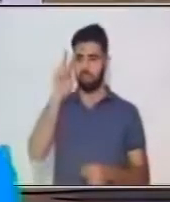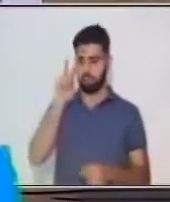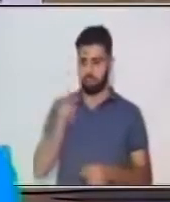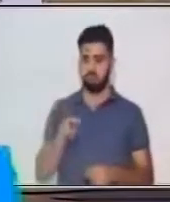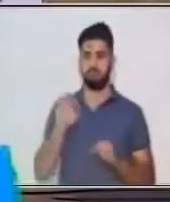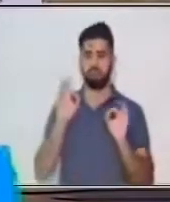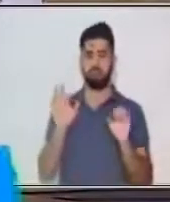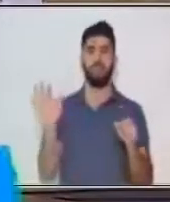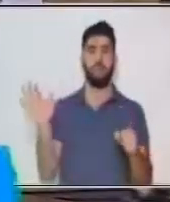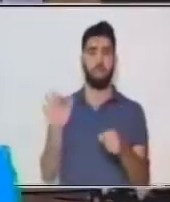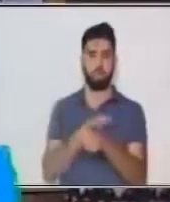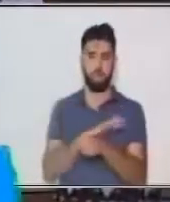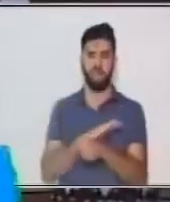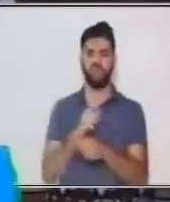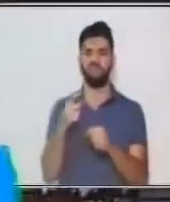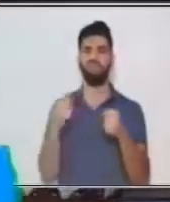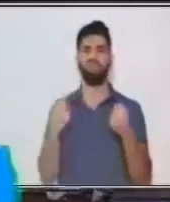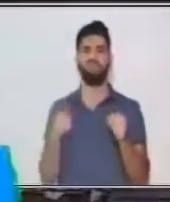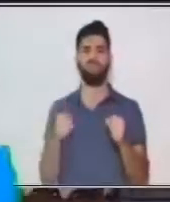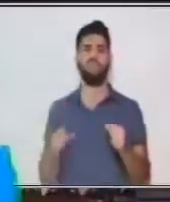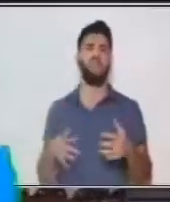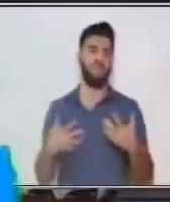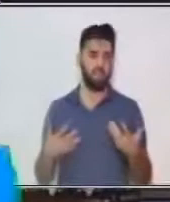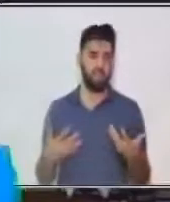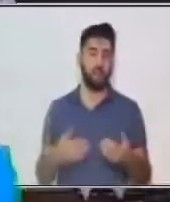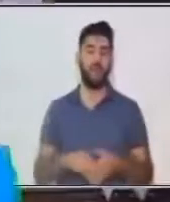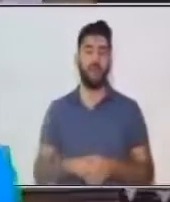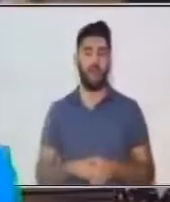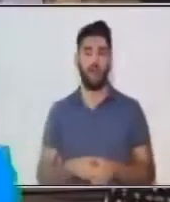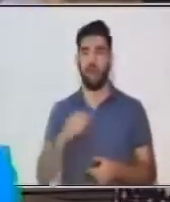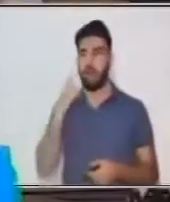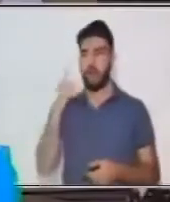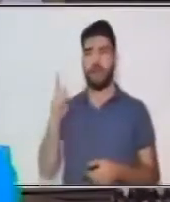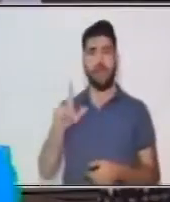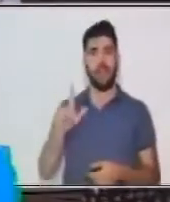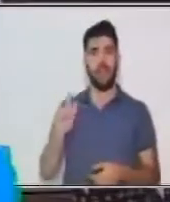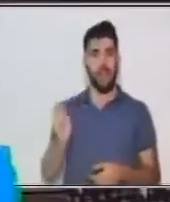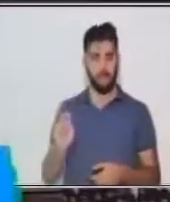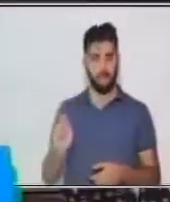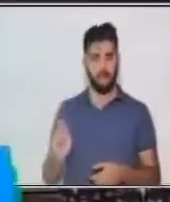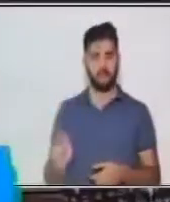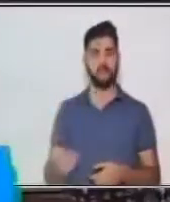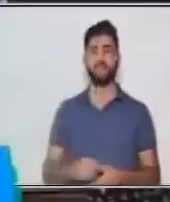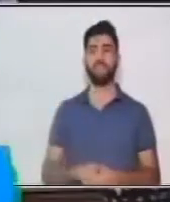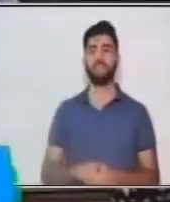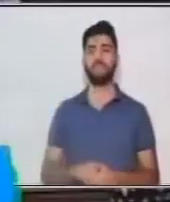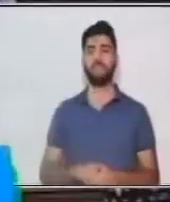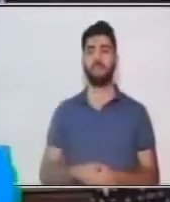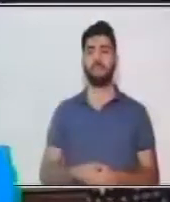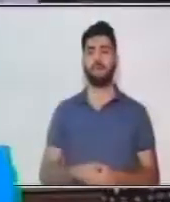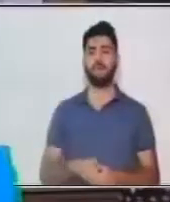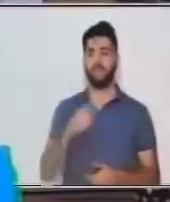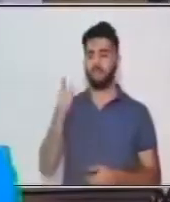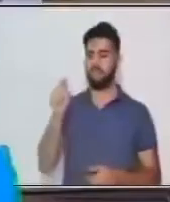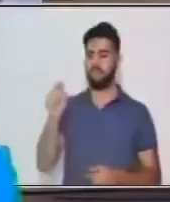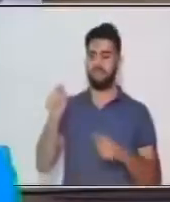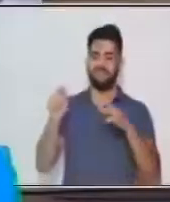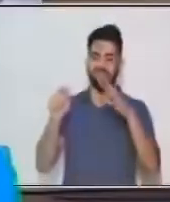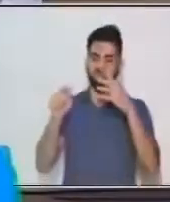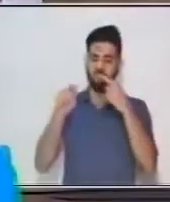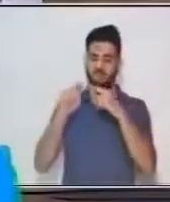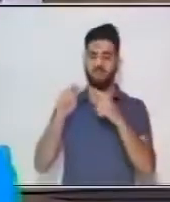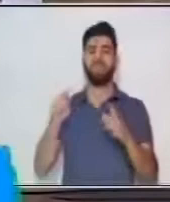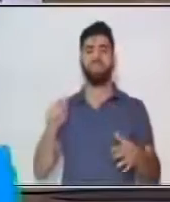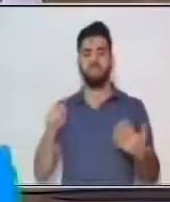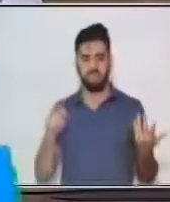completamente. ¿Y qué vas a hacer? Acá vas a escribir lápiz. Y vas a responder las siguientes preguntas. ¿A qué huele? Vamos